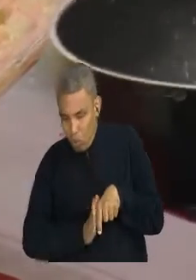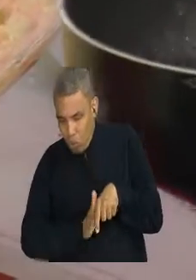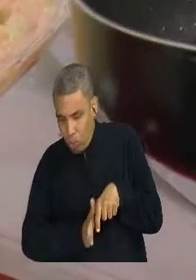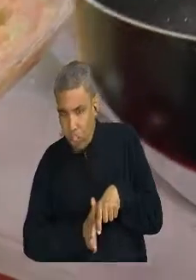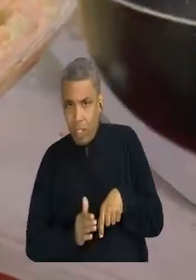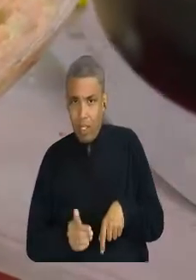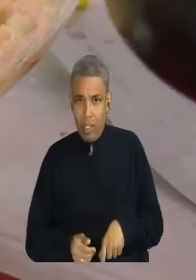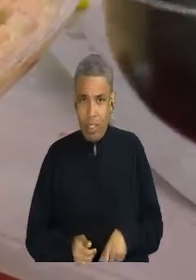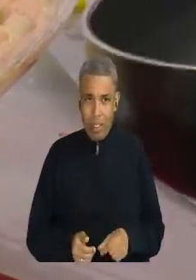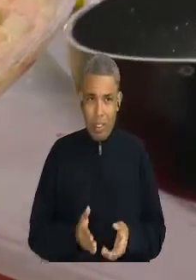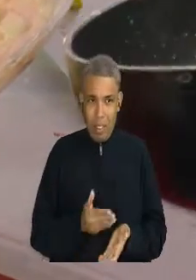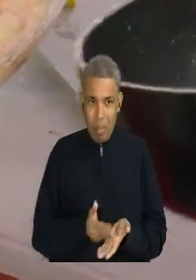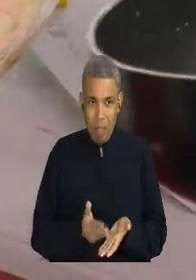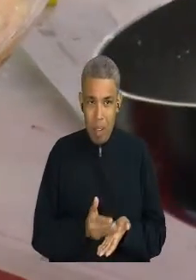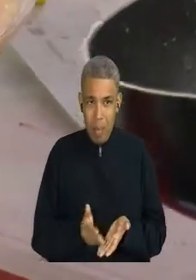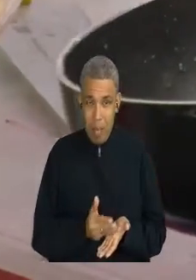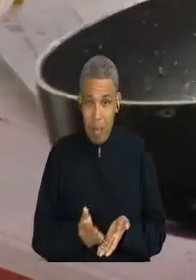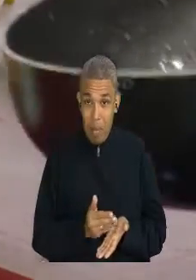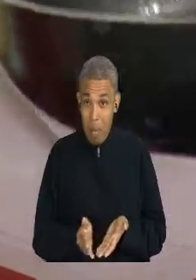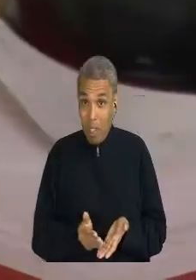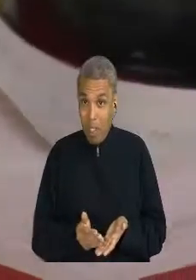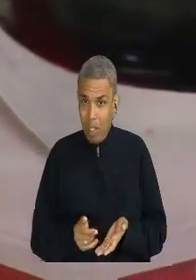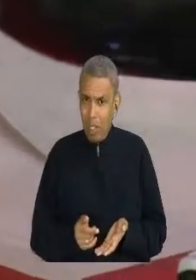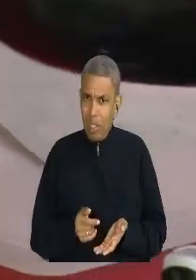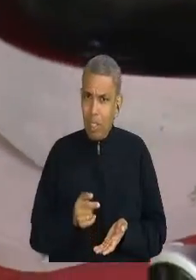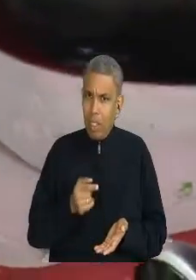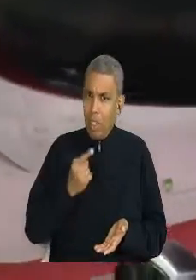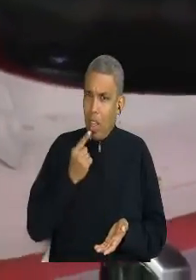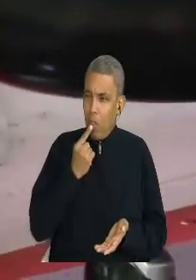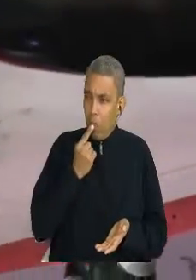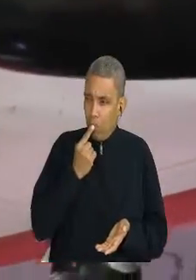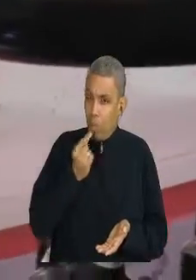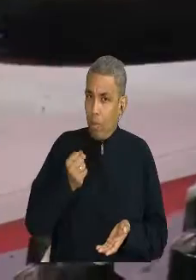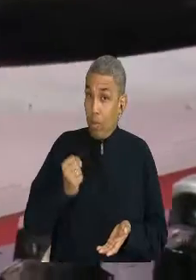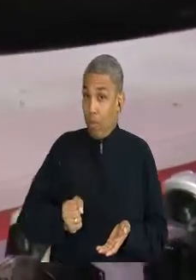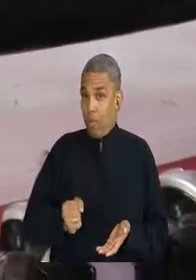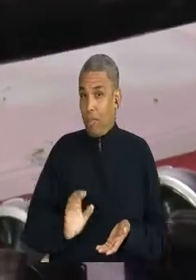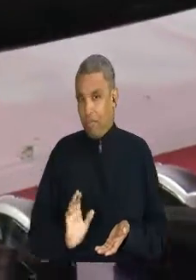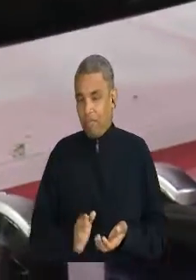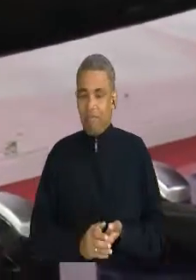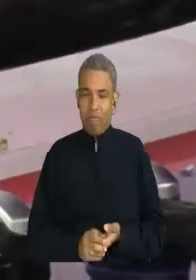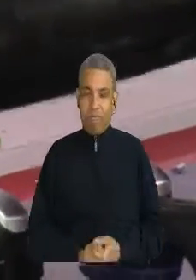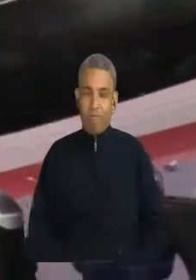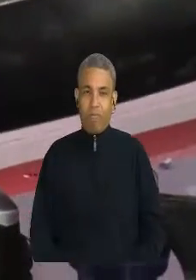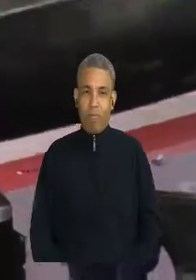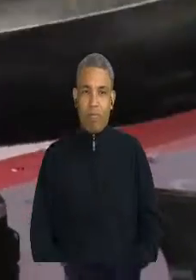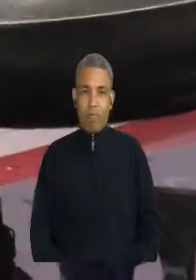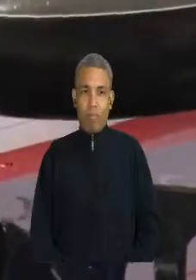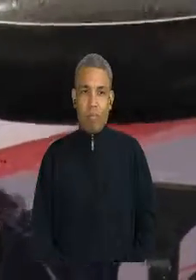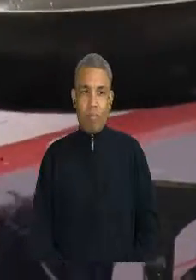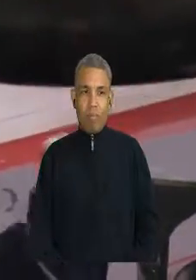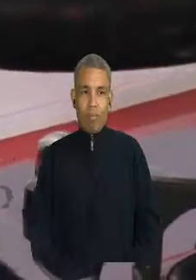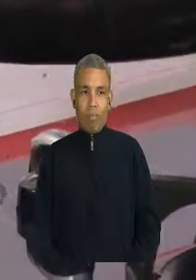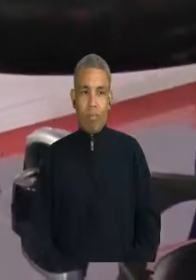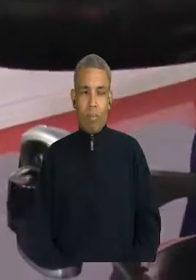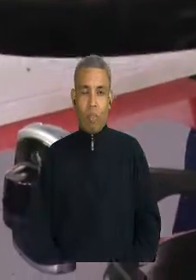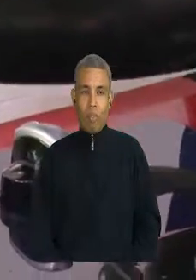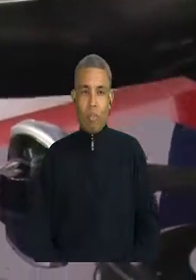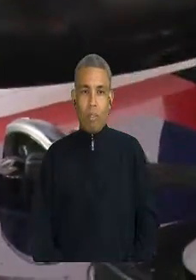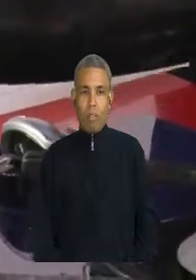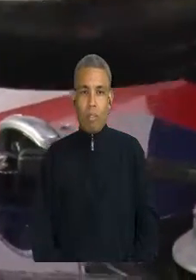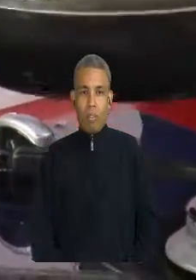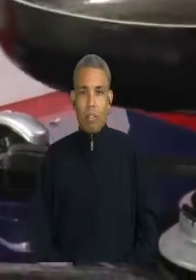cambios a nuestra preparación. Aquí se pone unos crispy, bien tostaditos. Sí, yo decía, pero ¿por qué